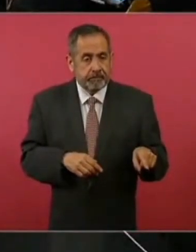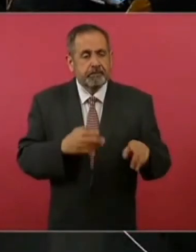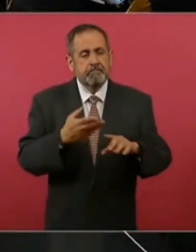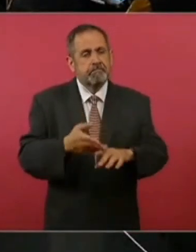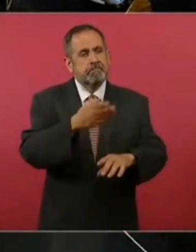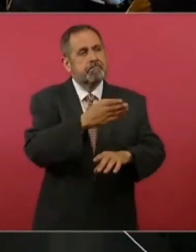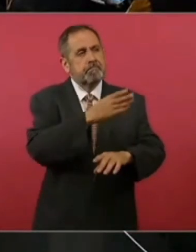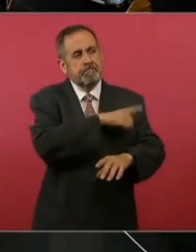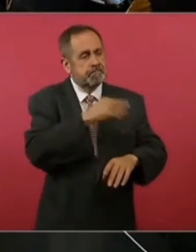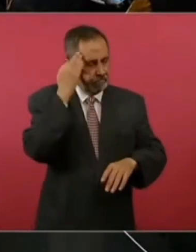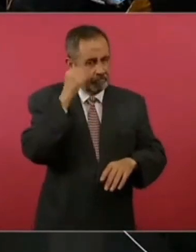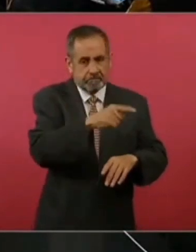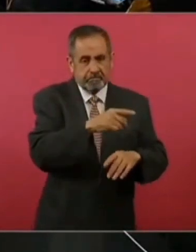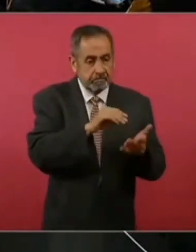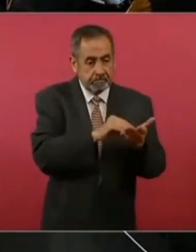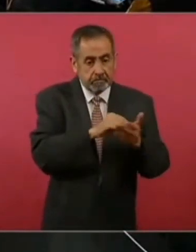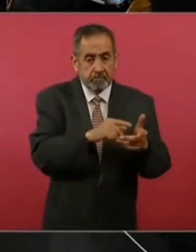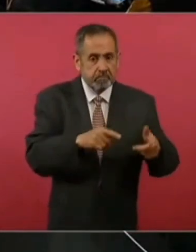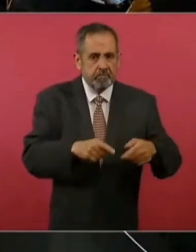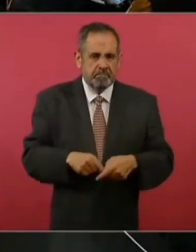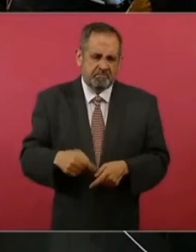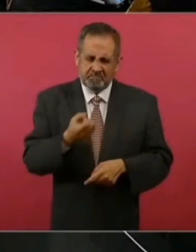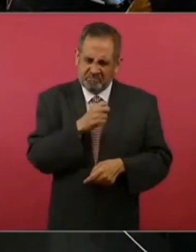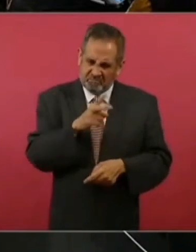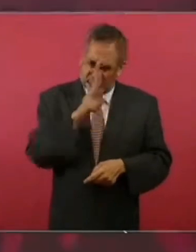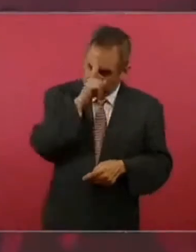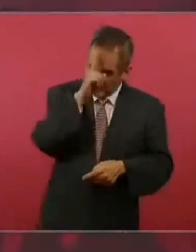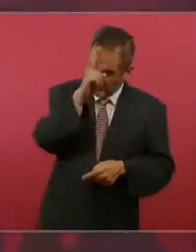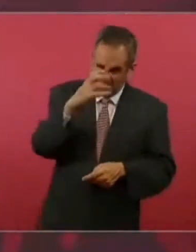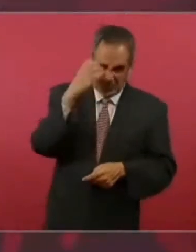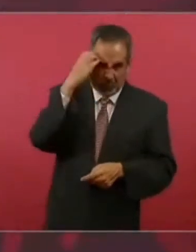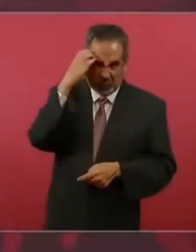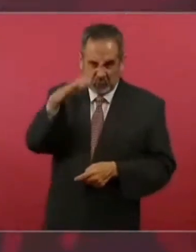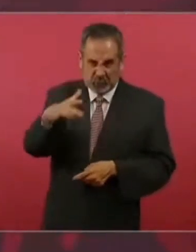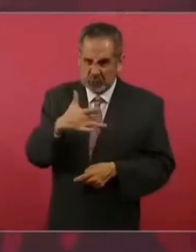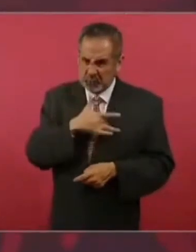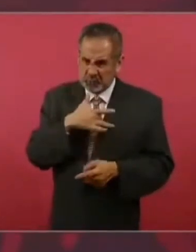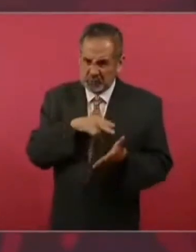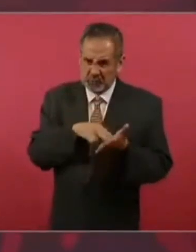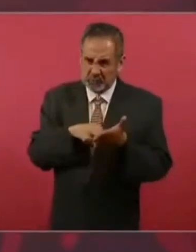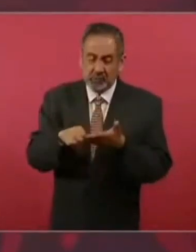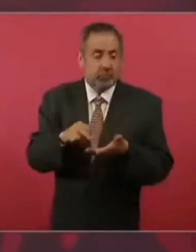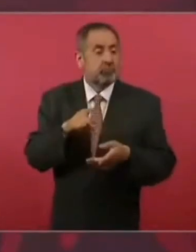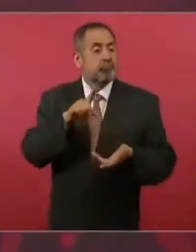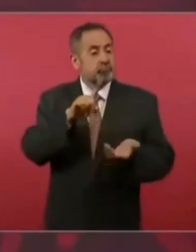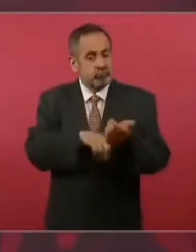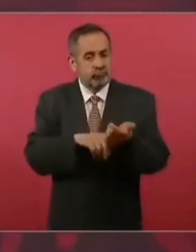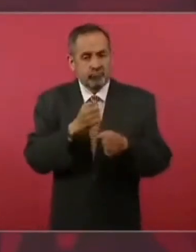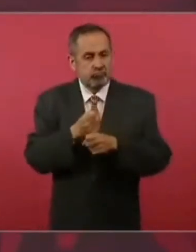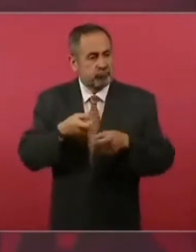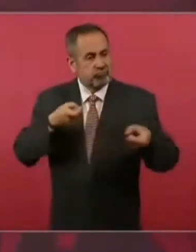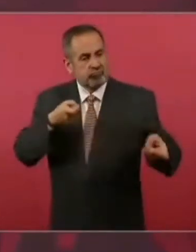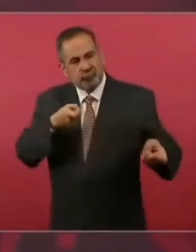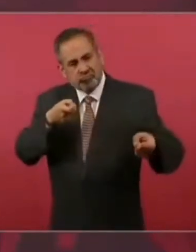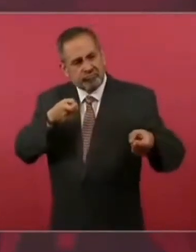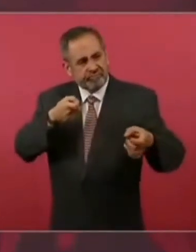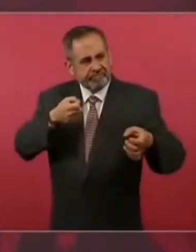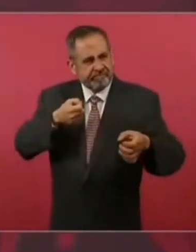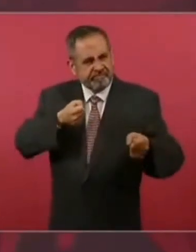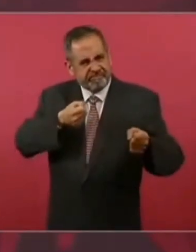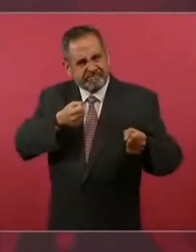aquellas épocas son muy violentos, tienen armamento de